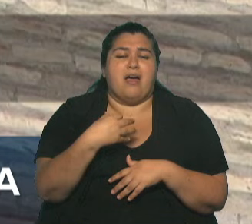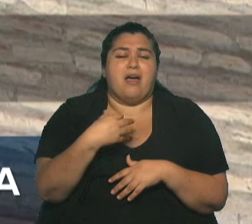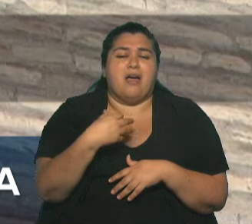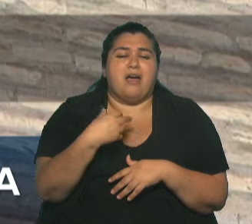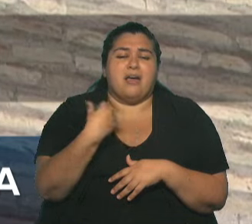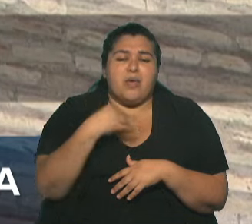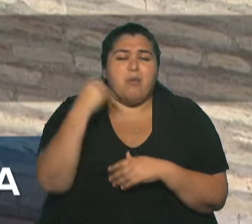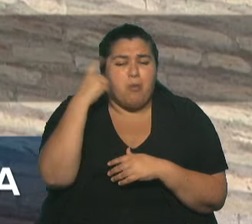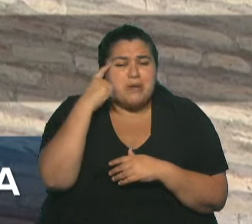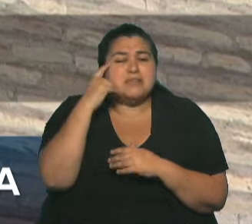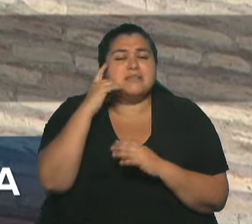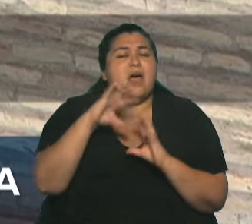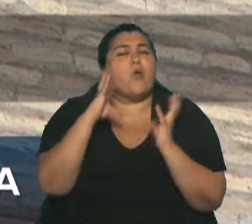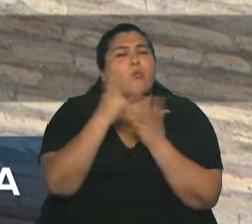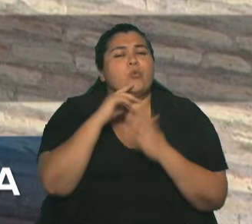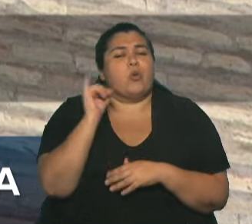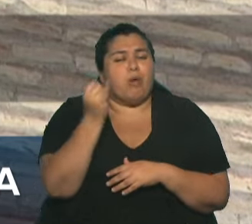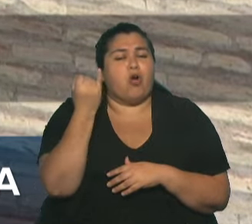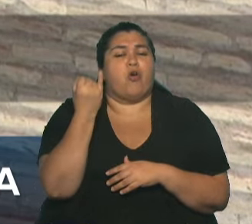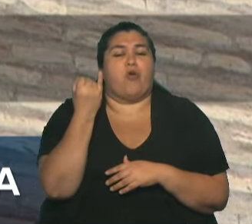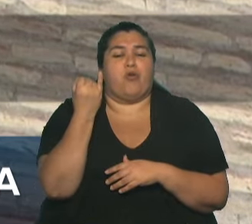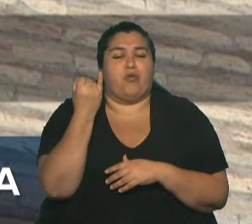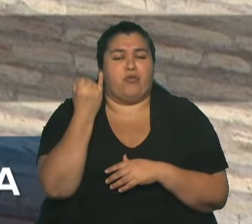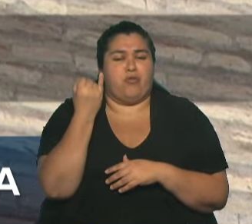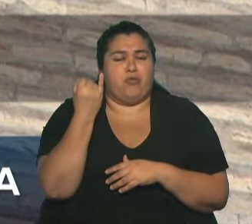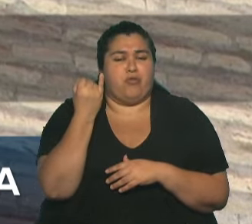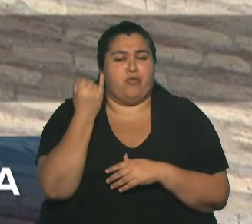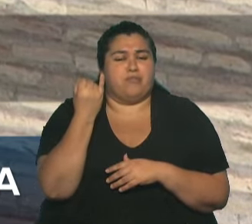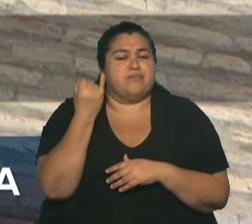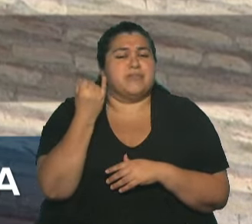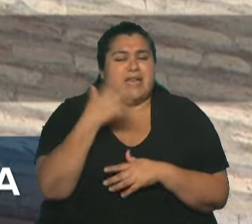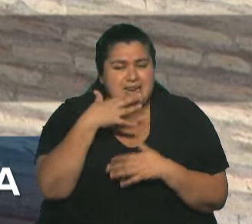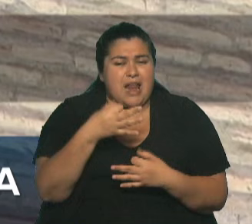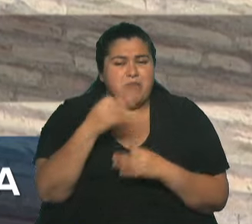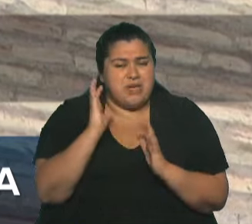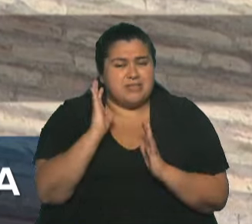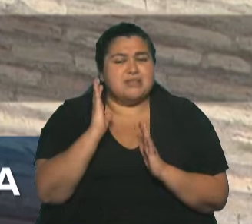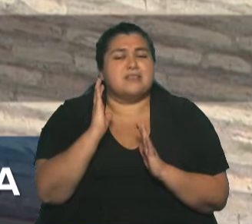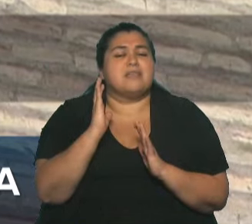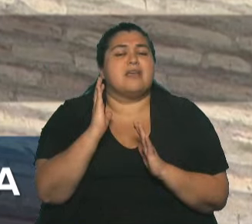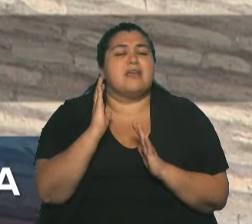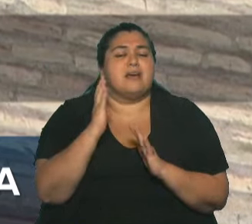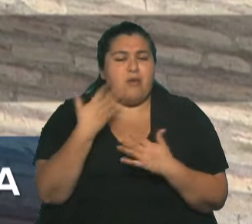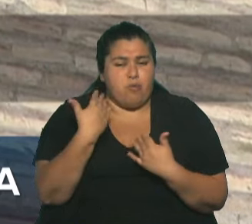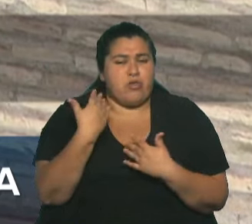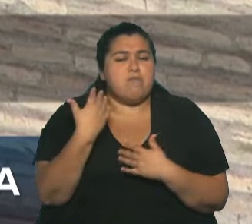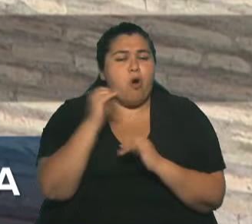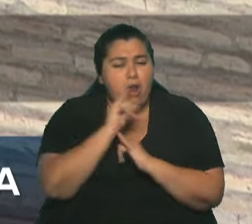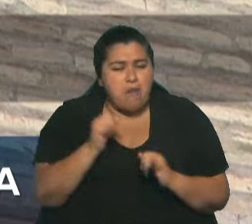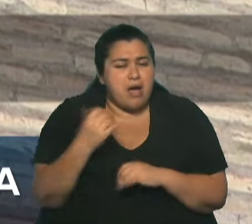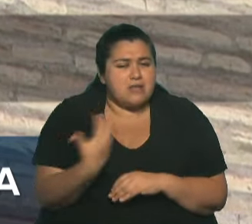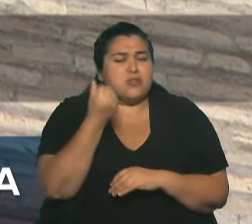costruire un mondo migliore in questo modo? Davvero si pensa di raggiungere la pace?